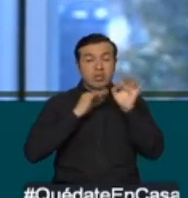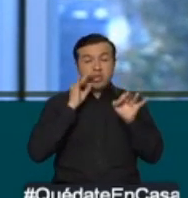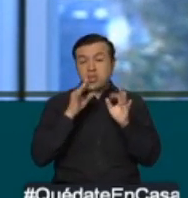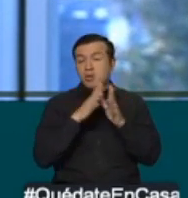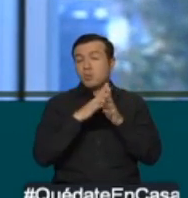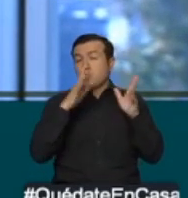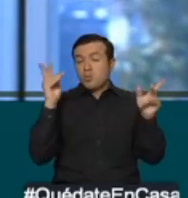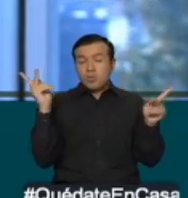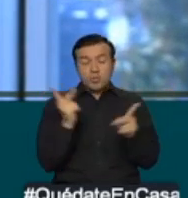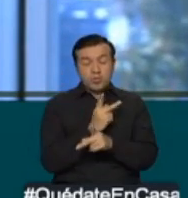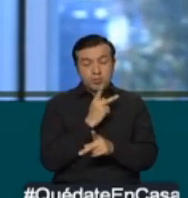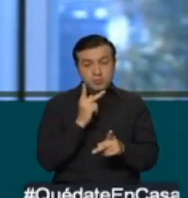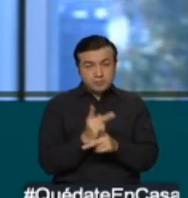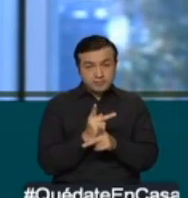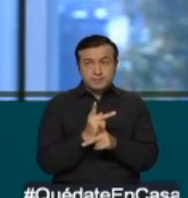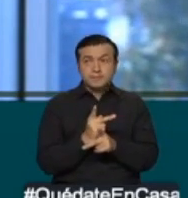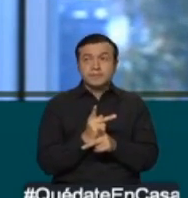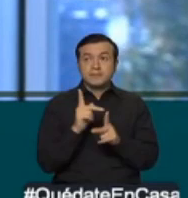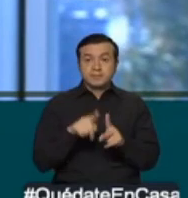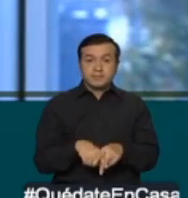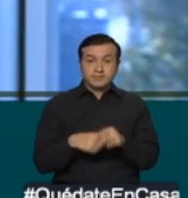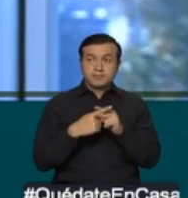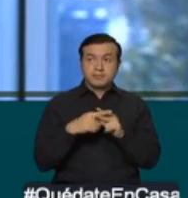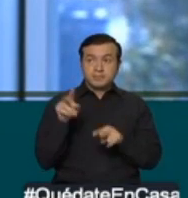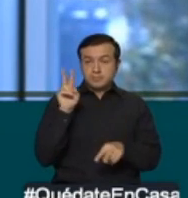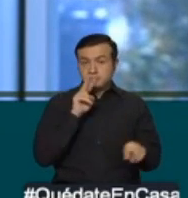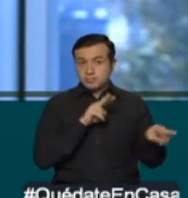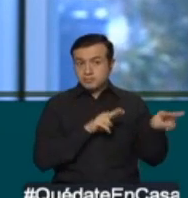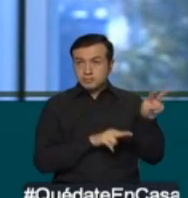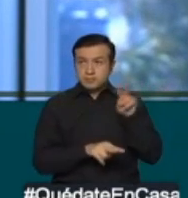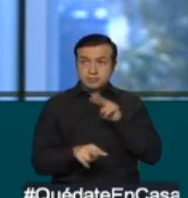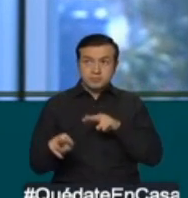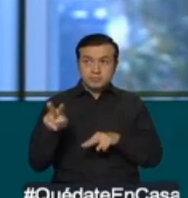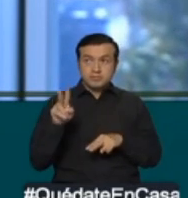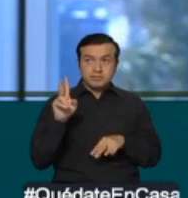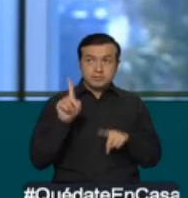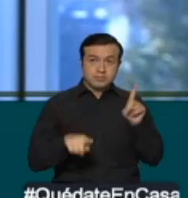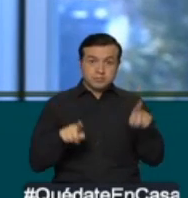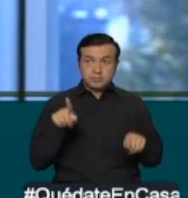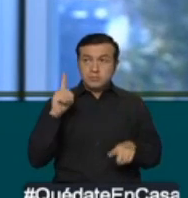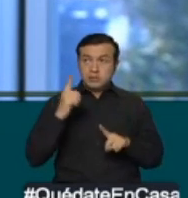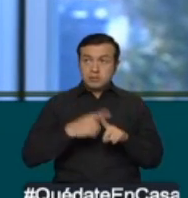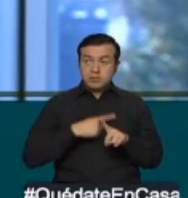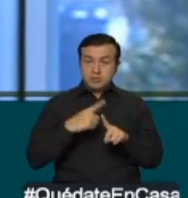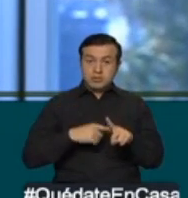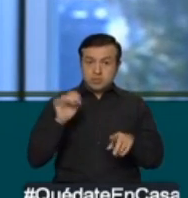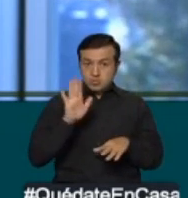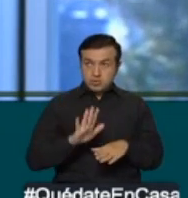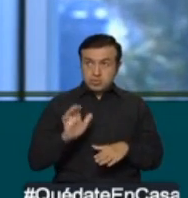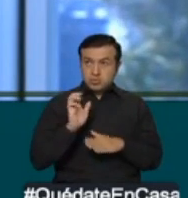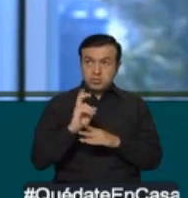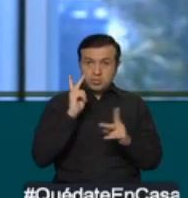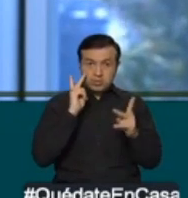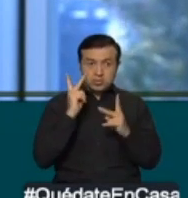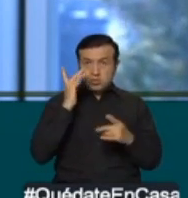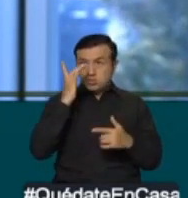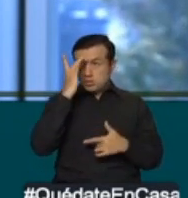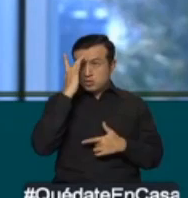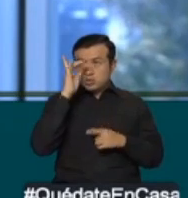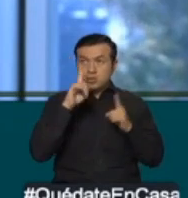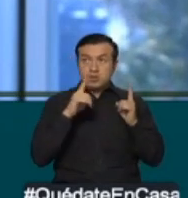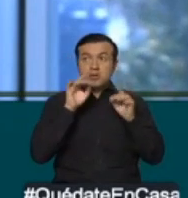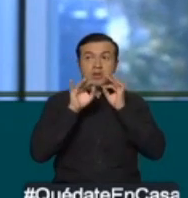bastante alto cuando empezamos a georeferenciar y veremos que quizás en algunos mercados del país podemos empezar a tener